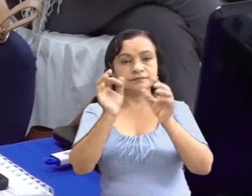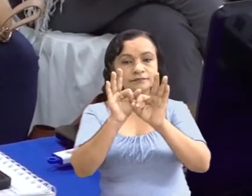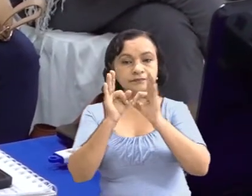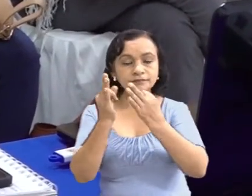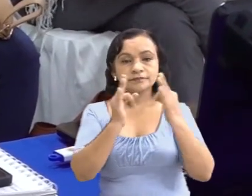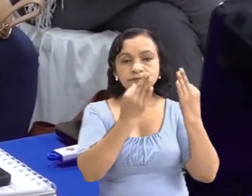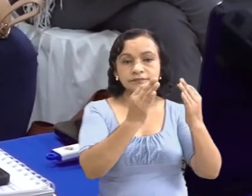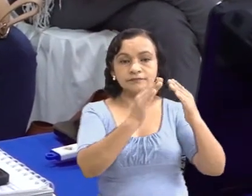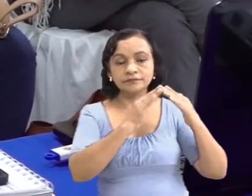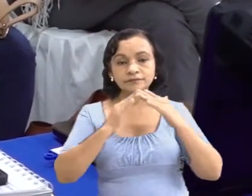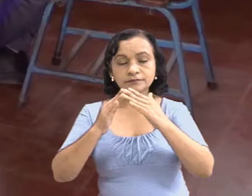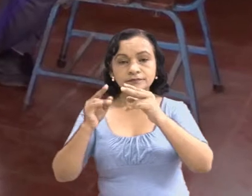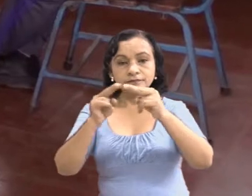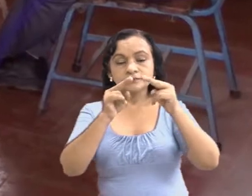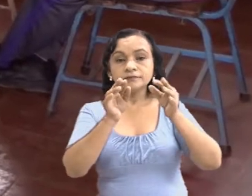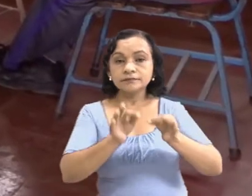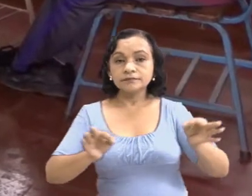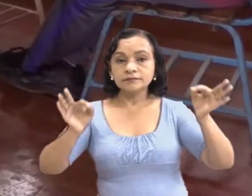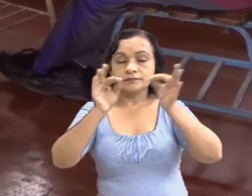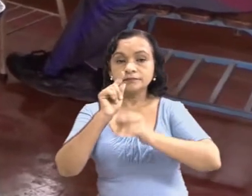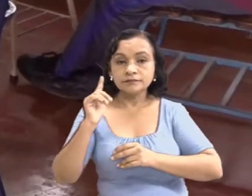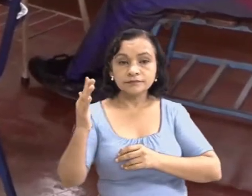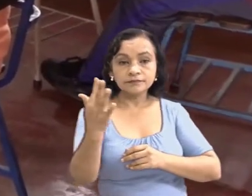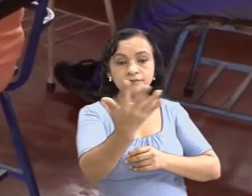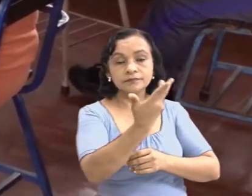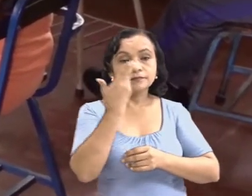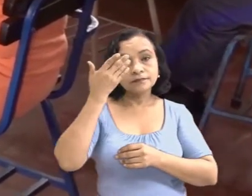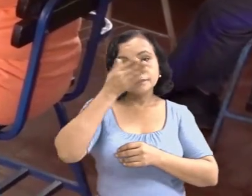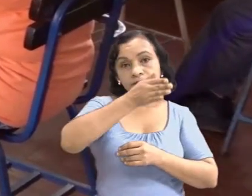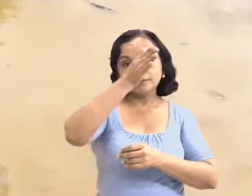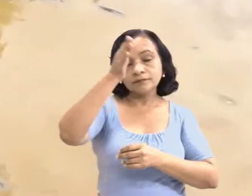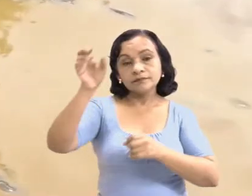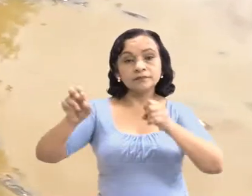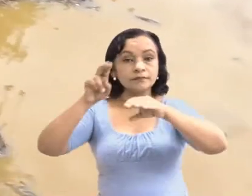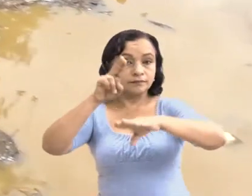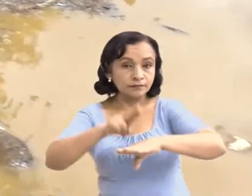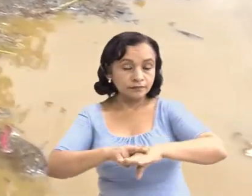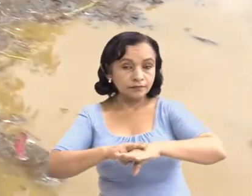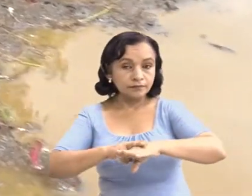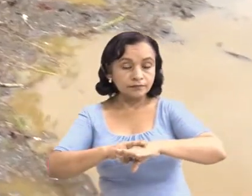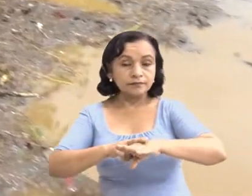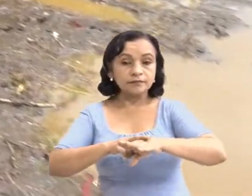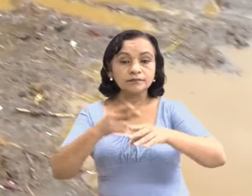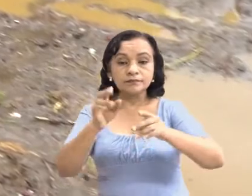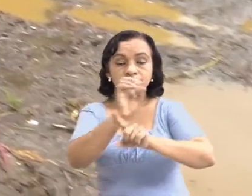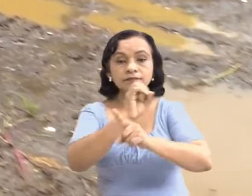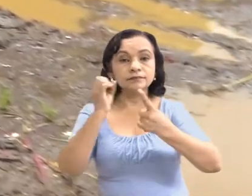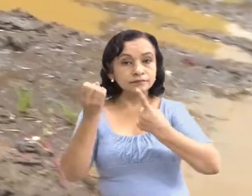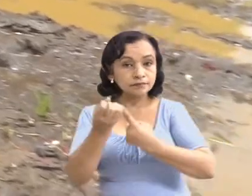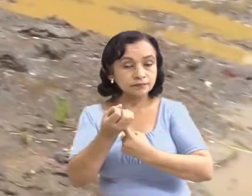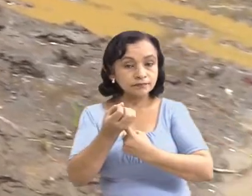organización familiar, local y comunitaria el eslabón fundamental en todo el quehacer de la gestión integral del riesgo a nivel nacional, pues es a través